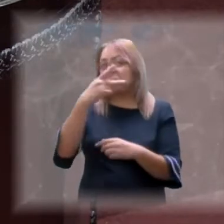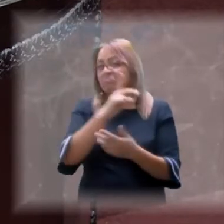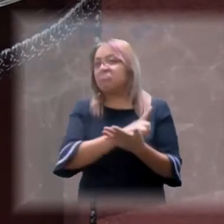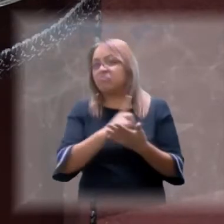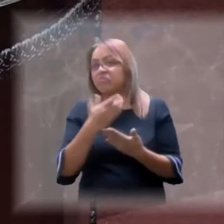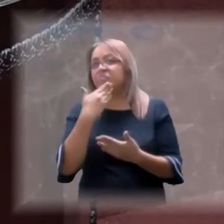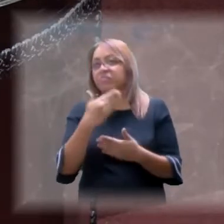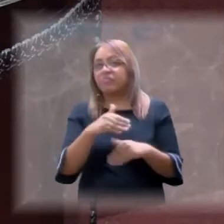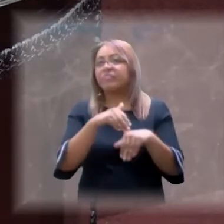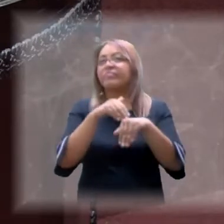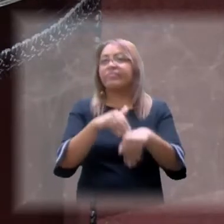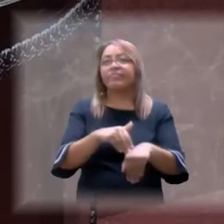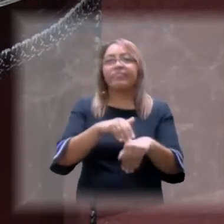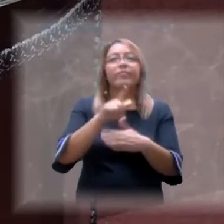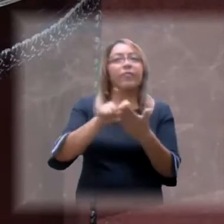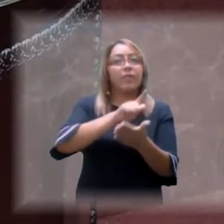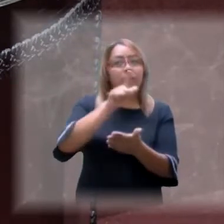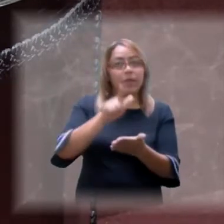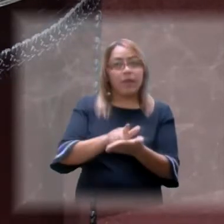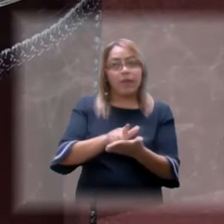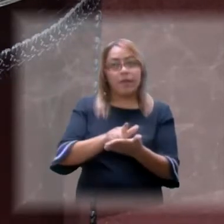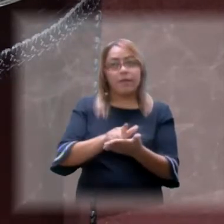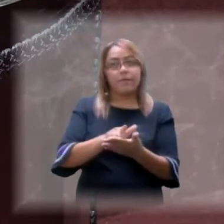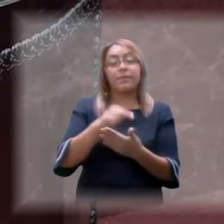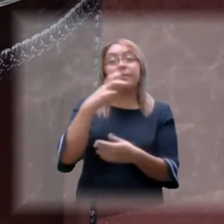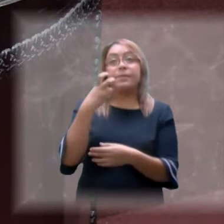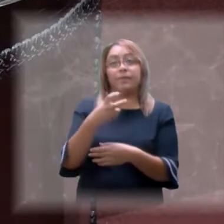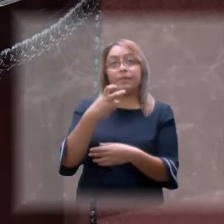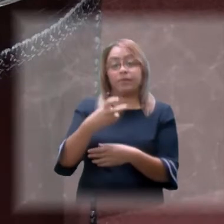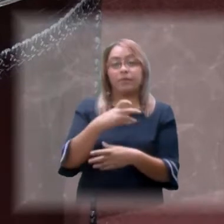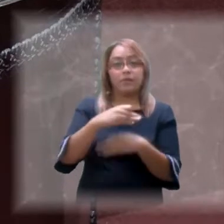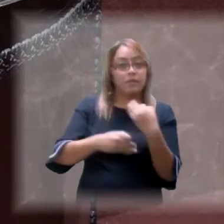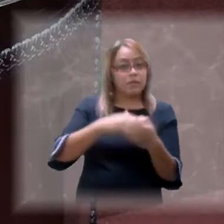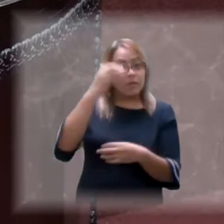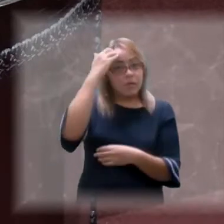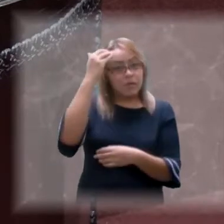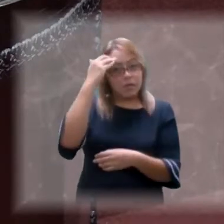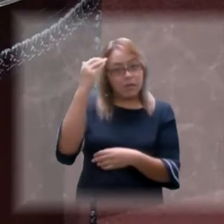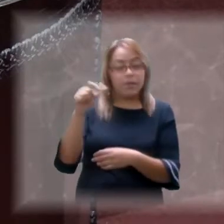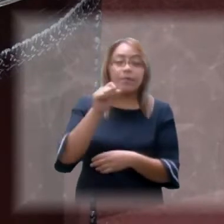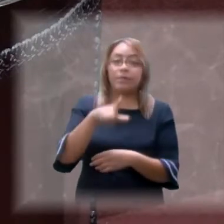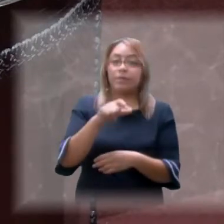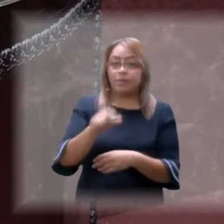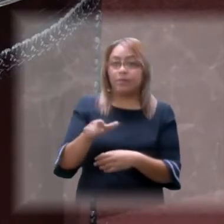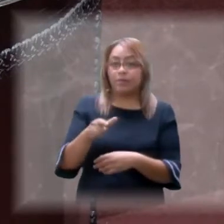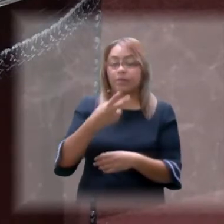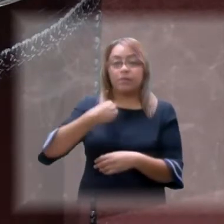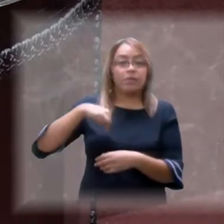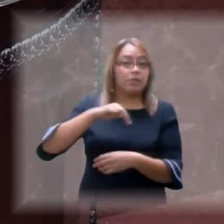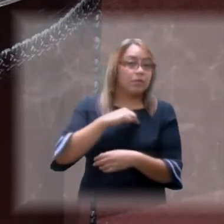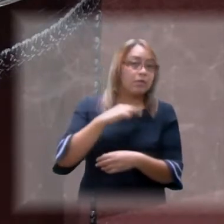encuentra pegada a la normatividad, tomando de ello conocimiento esta soberanía. Por